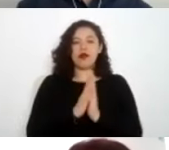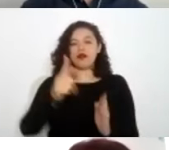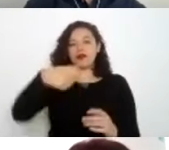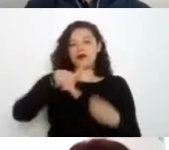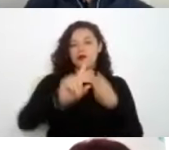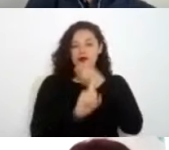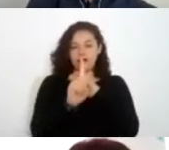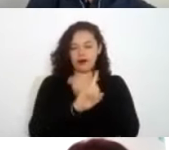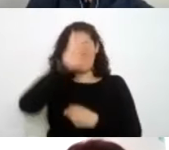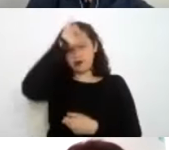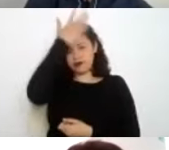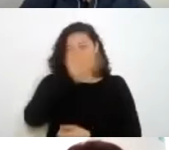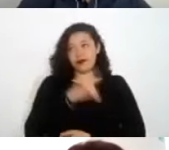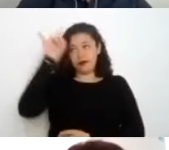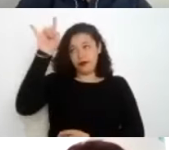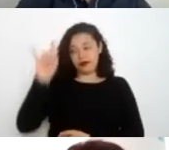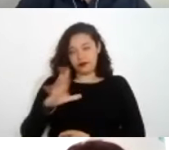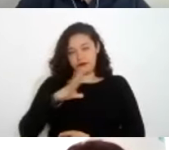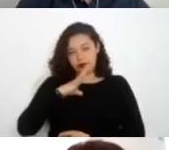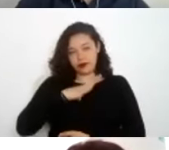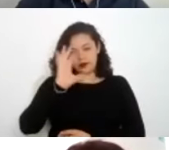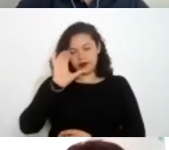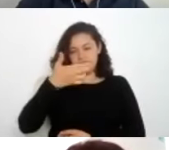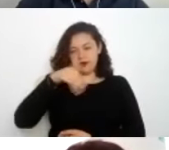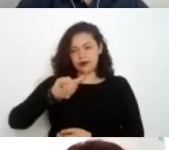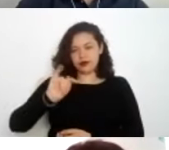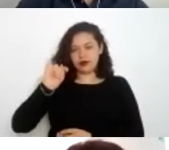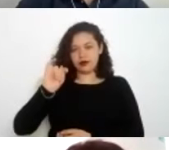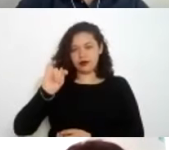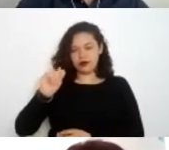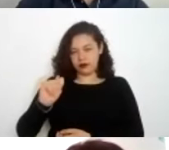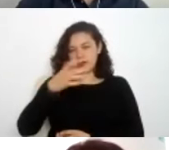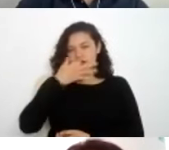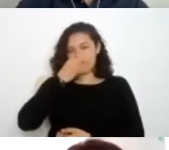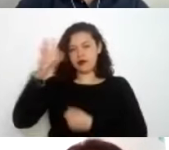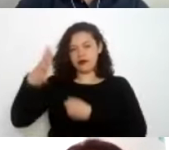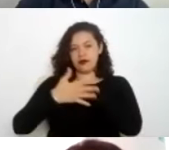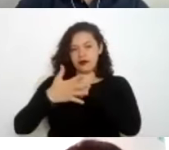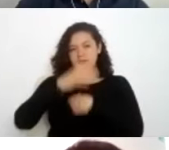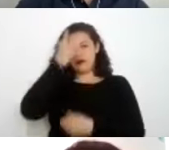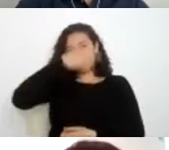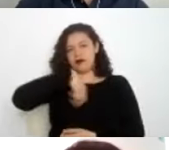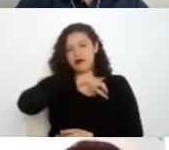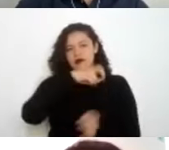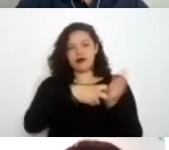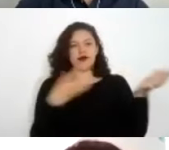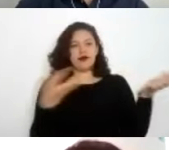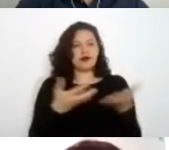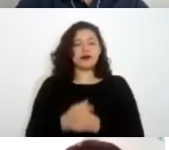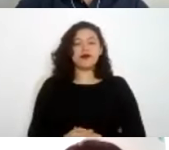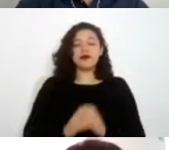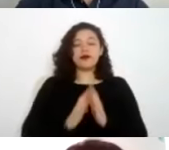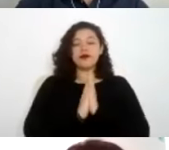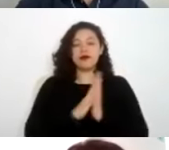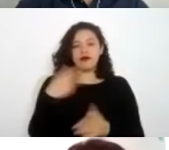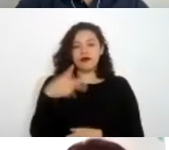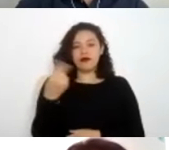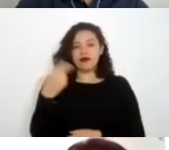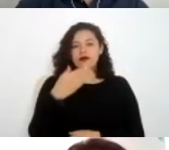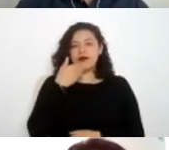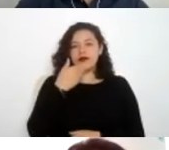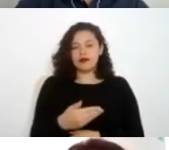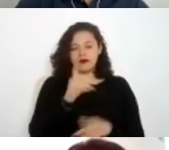algún inconveniente con aparecer en ella, nos indiquen por medio del chat para llevar a cabo la edición correspondiente. Por favor, no olviden colocar su nombre